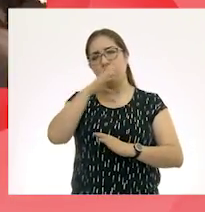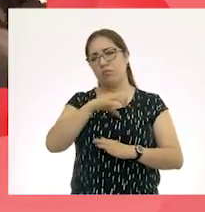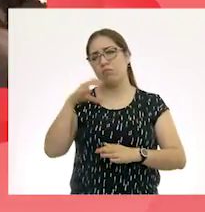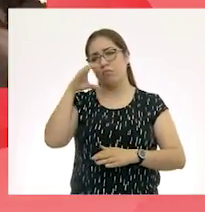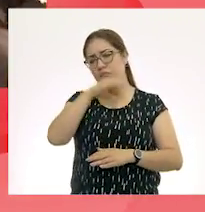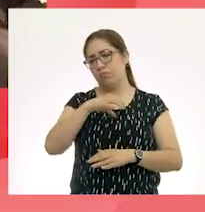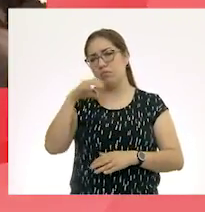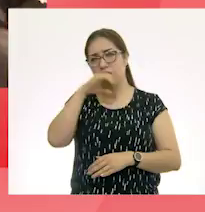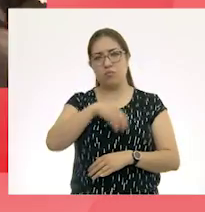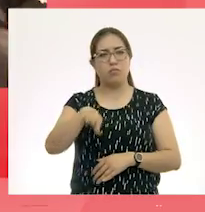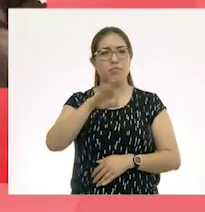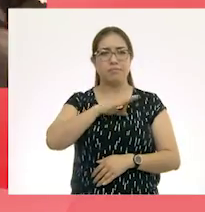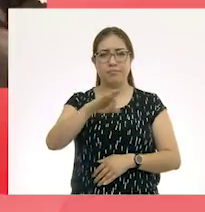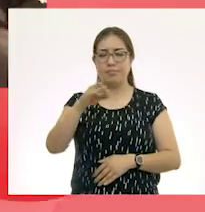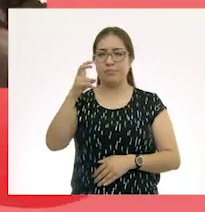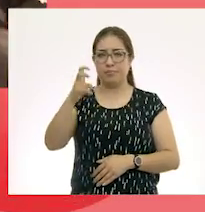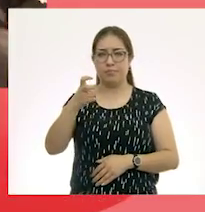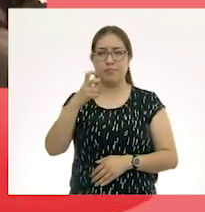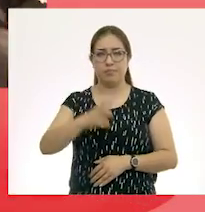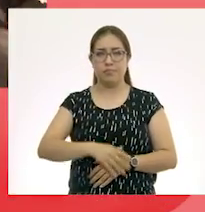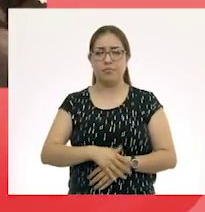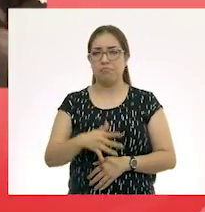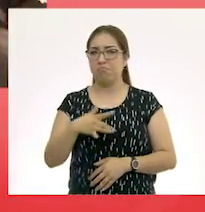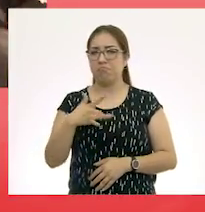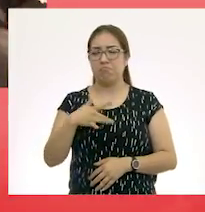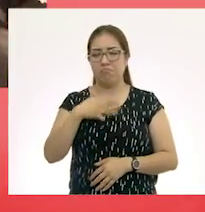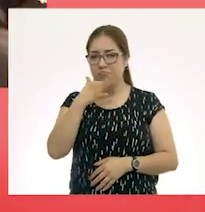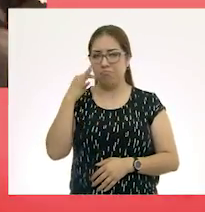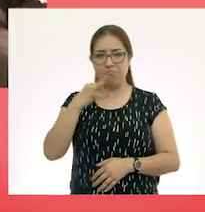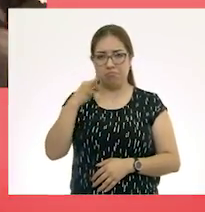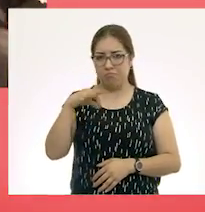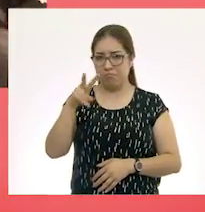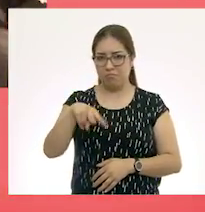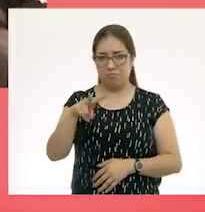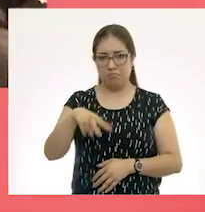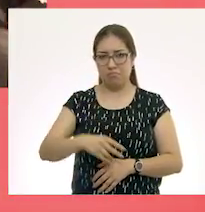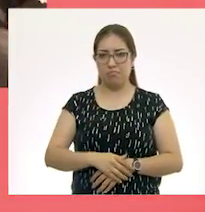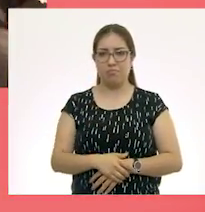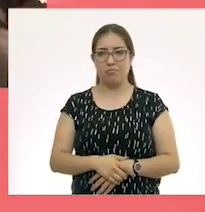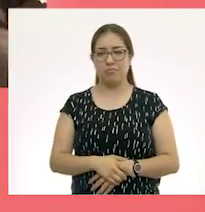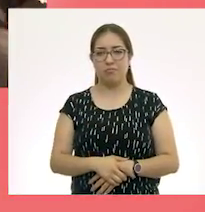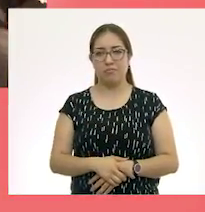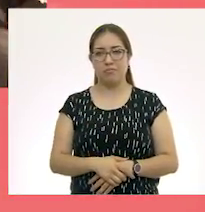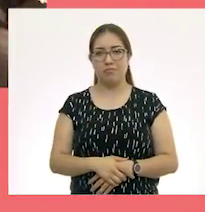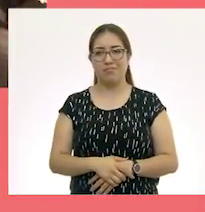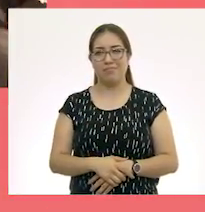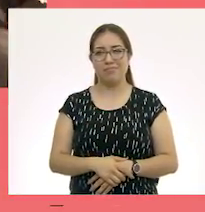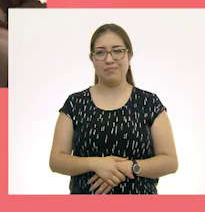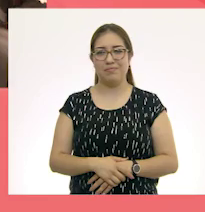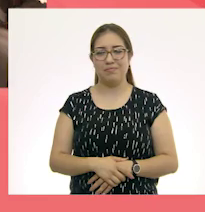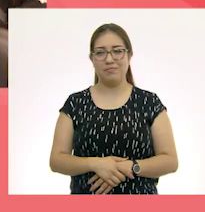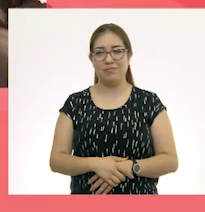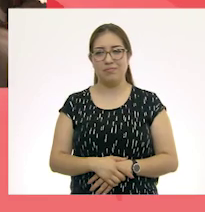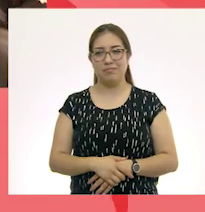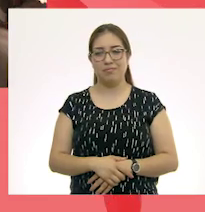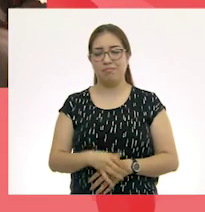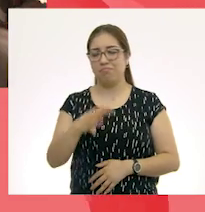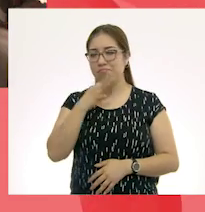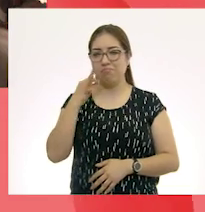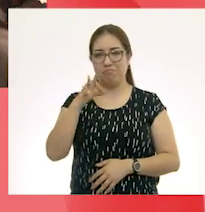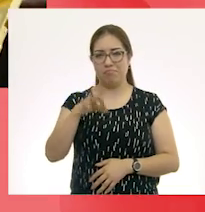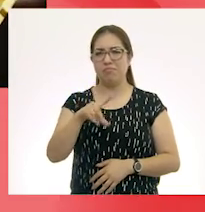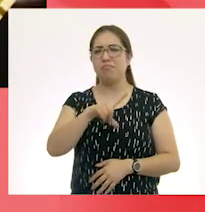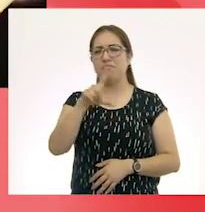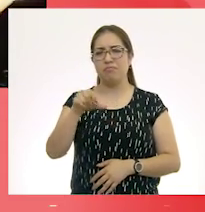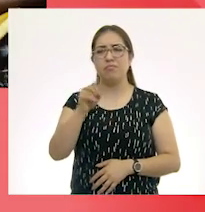vuelven a calentar. su tostado. Ajá, y quedan bien ricos, igual como si escalaran uno de... Se calientan igual. Perfecto. Vamos calentando